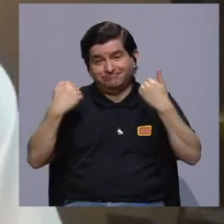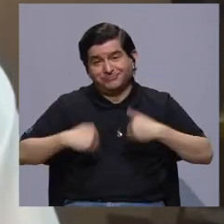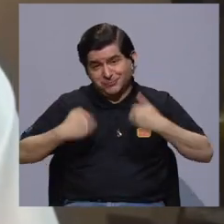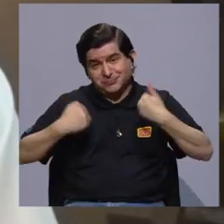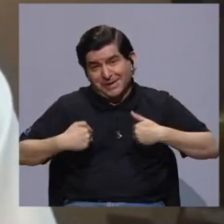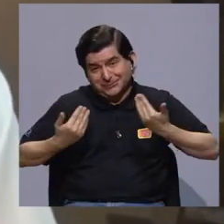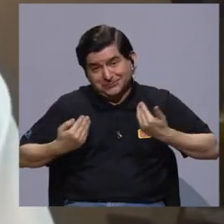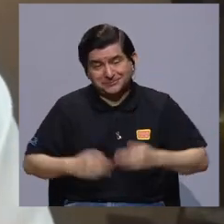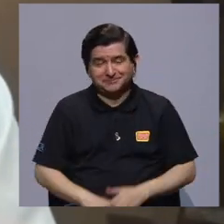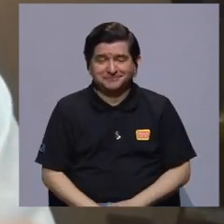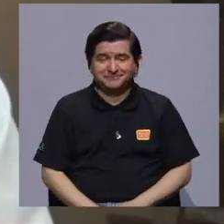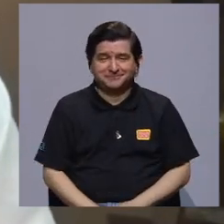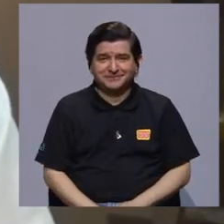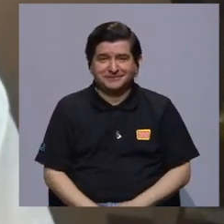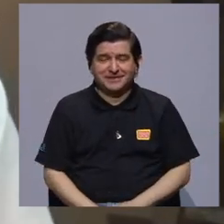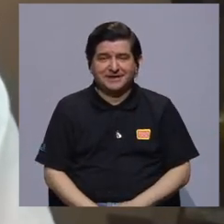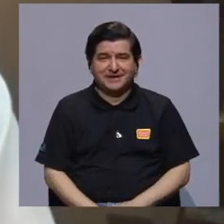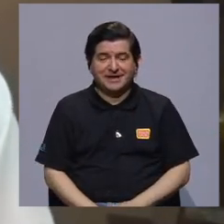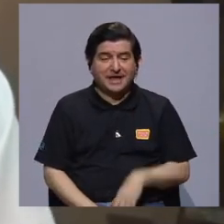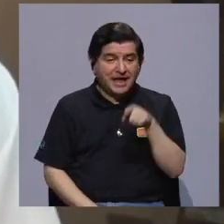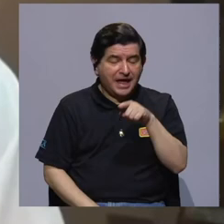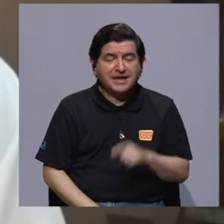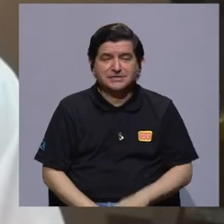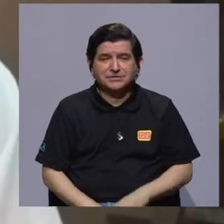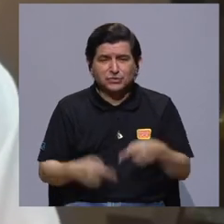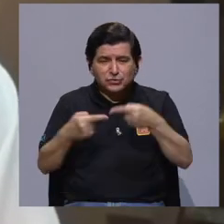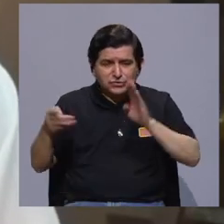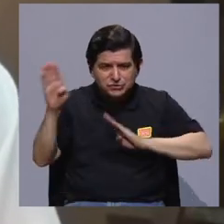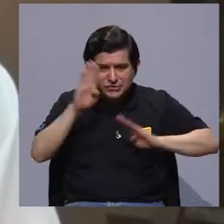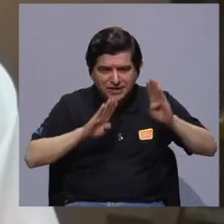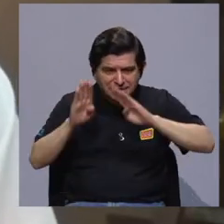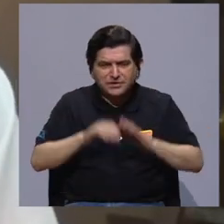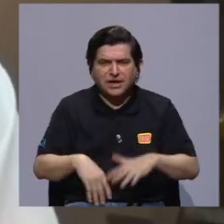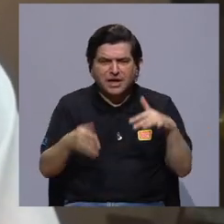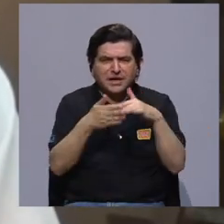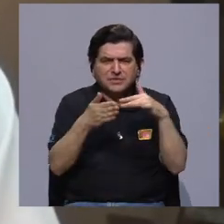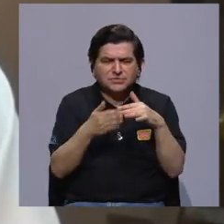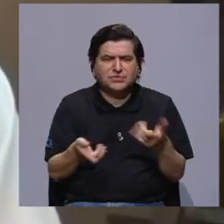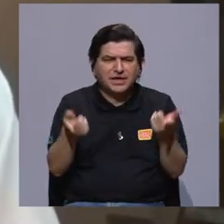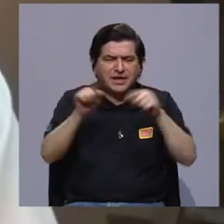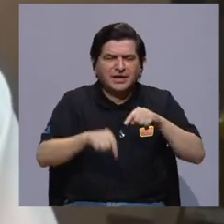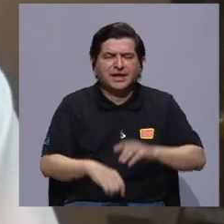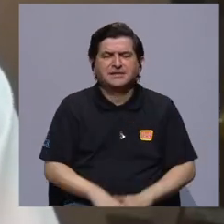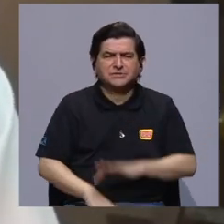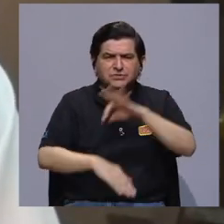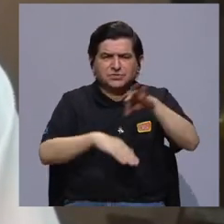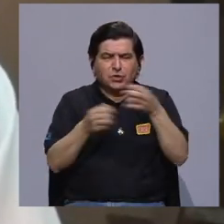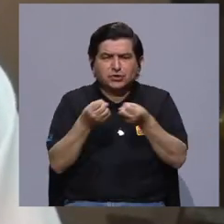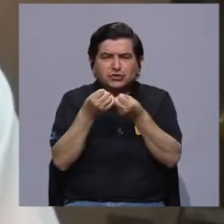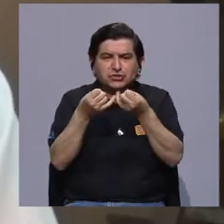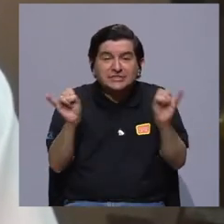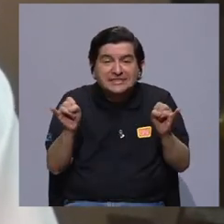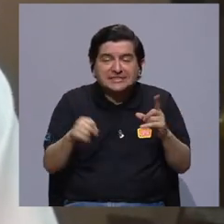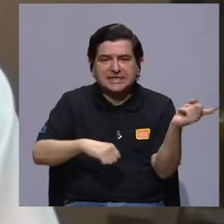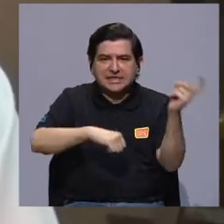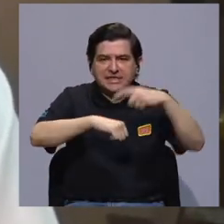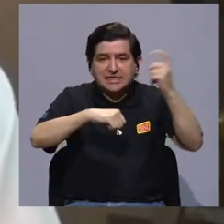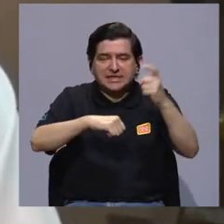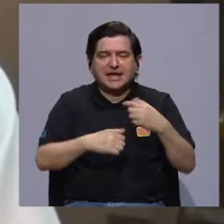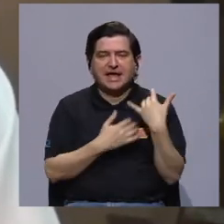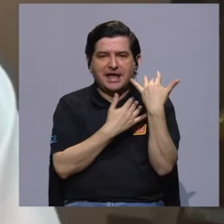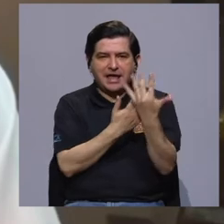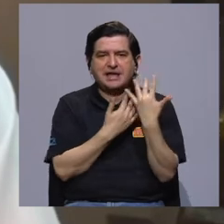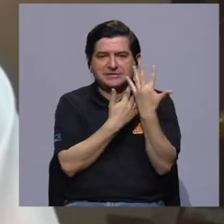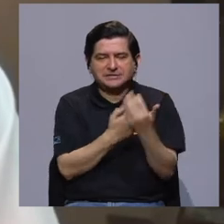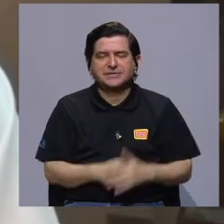humano. Entonces, el estudiar estos antibióticos en insectos como las abejas sin aguijón nos da